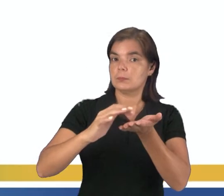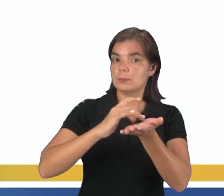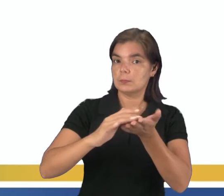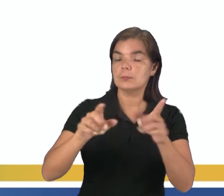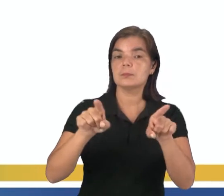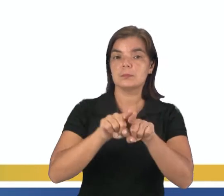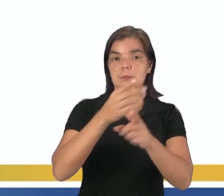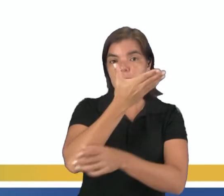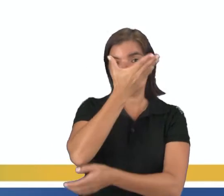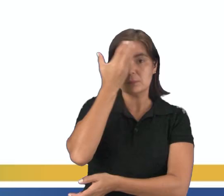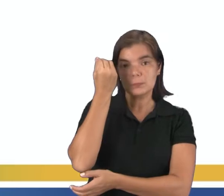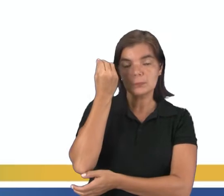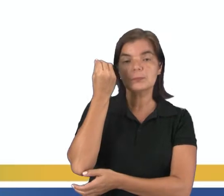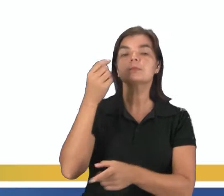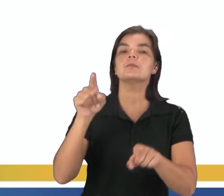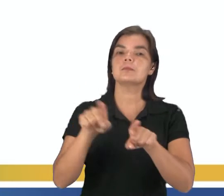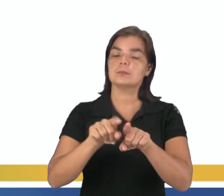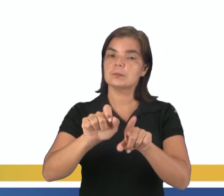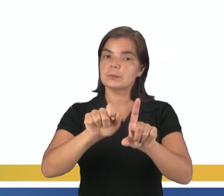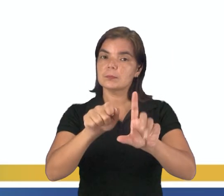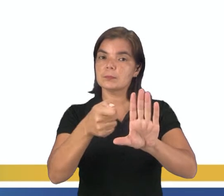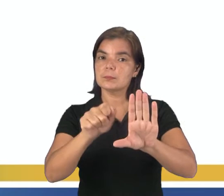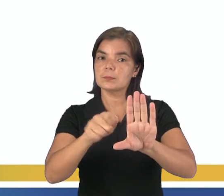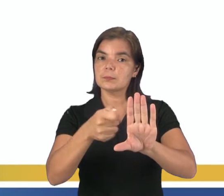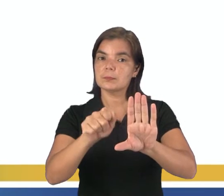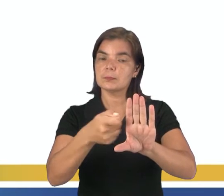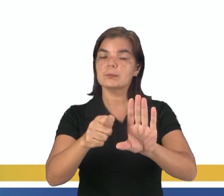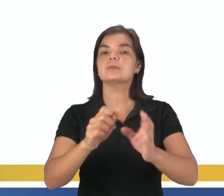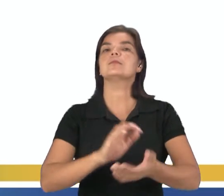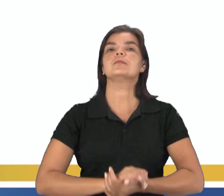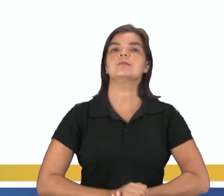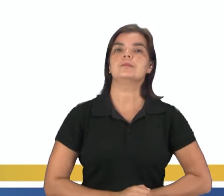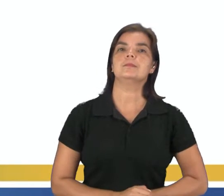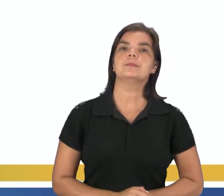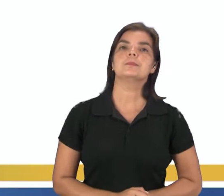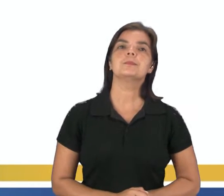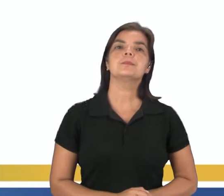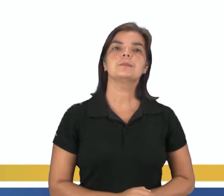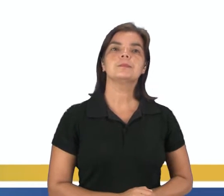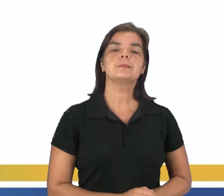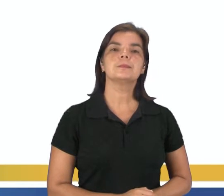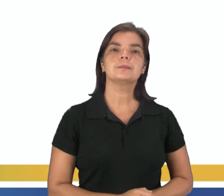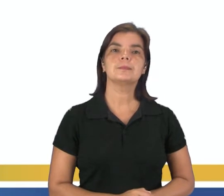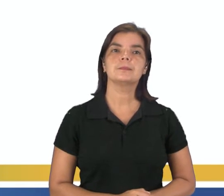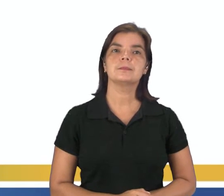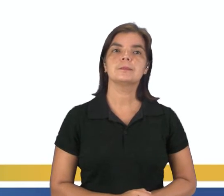oficina. Esqueci a chave para abrir a casa en la oficina.